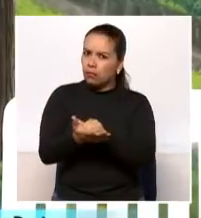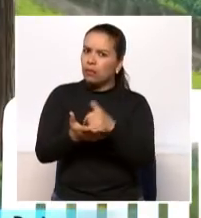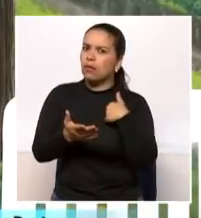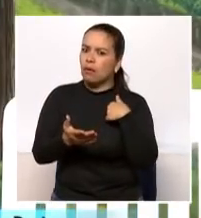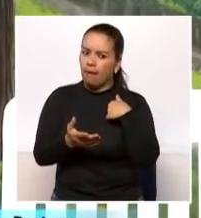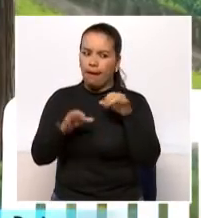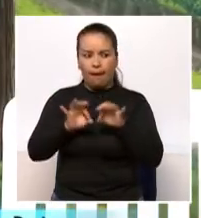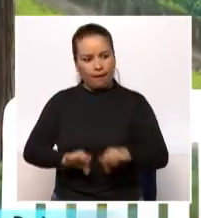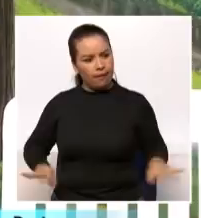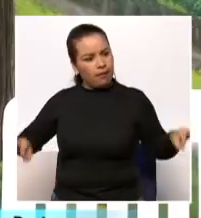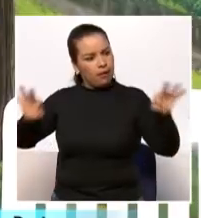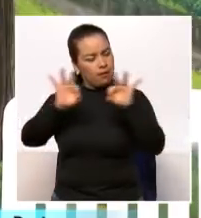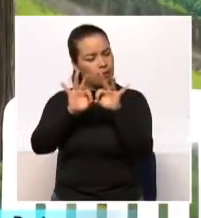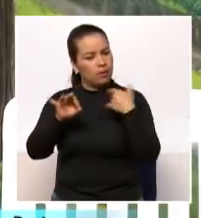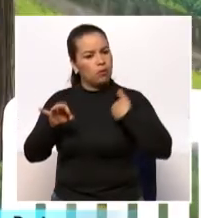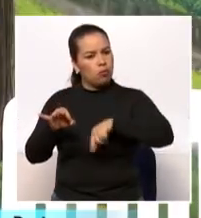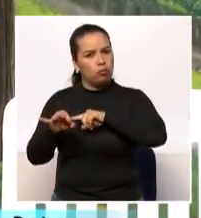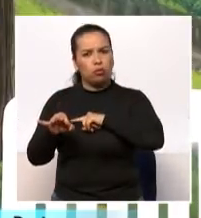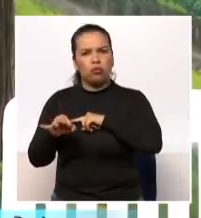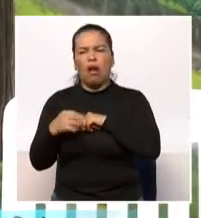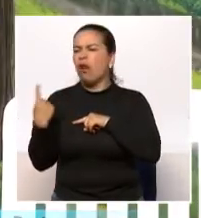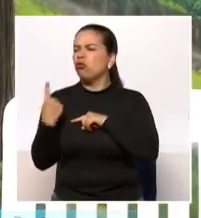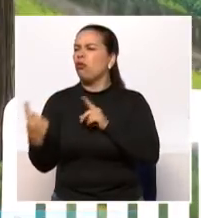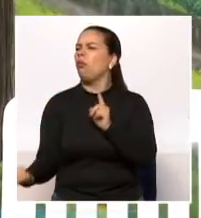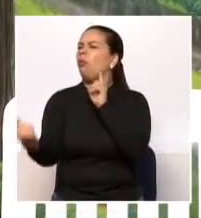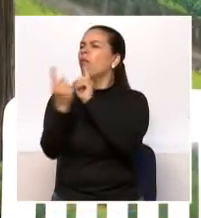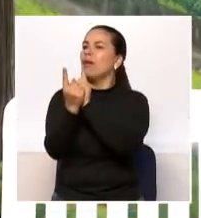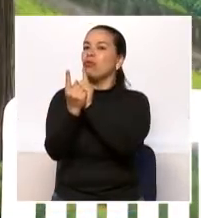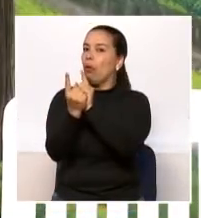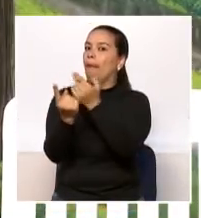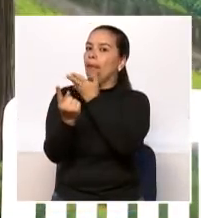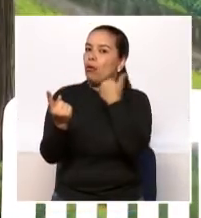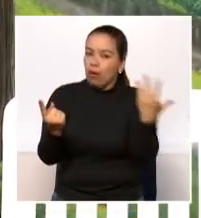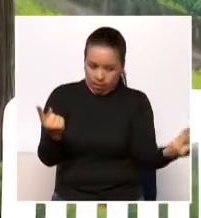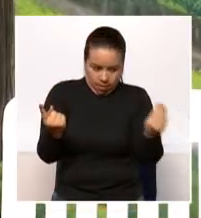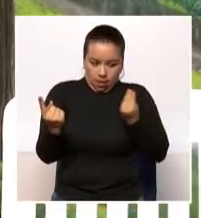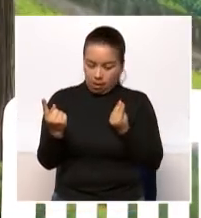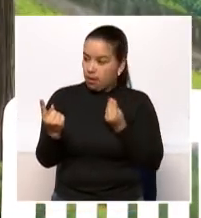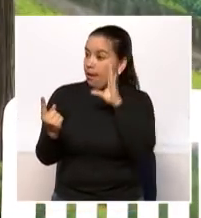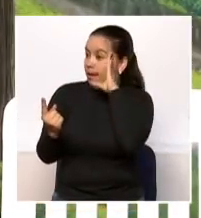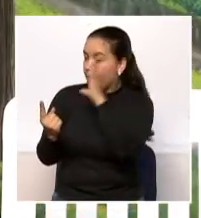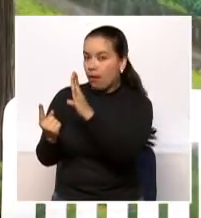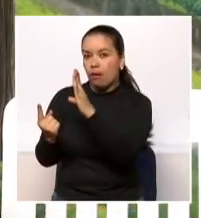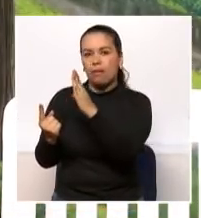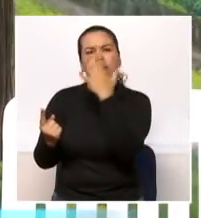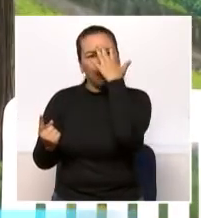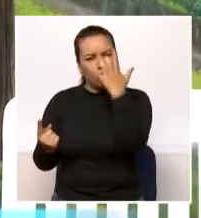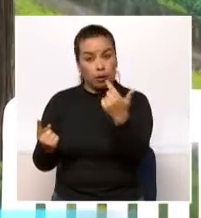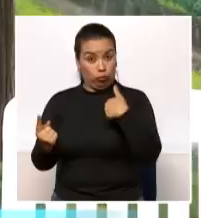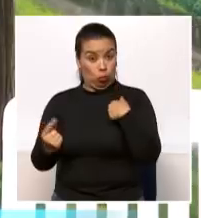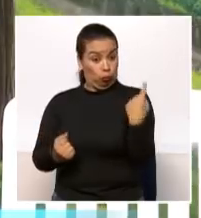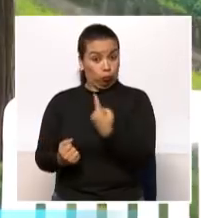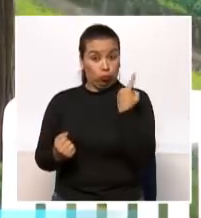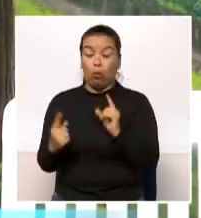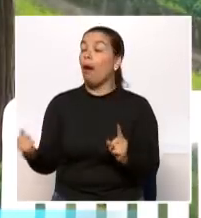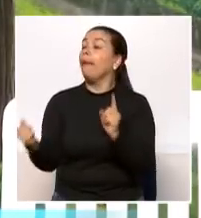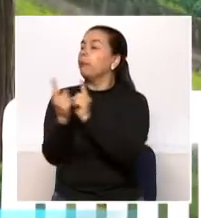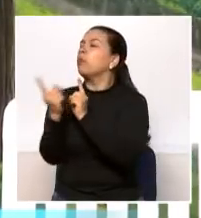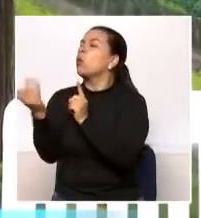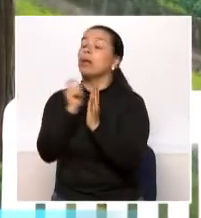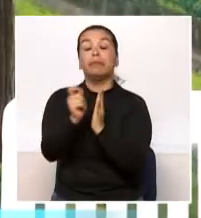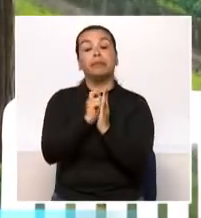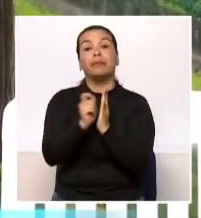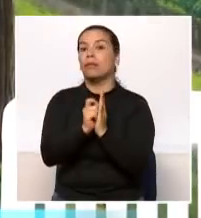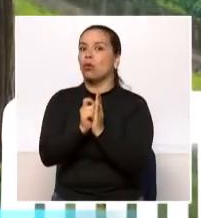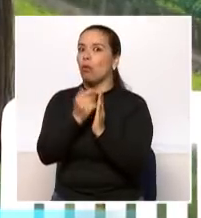digo, por qué nosotros no atendemos solos, por qué ejercemos la medicina en conjunto. En caso personal, yo nunca atiendo a un paciente solo, lo